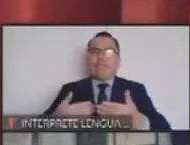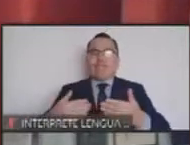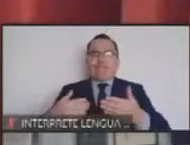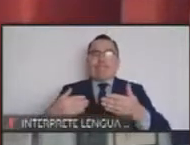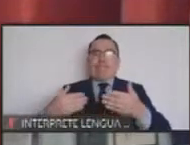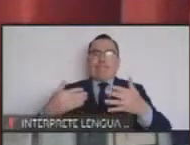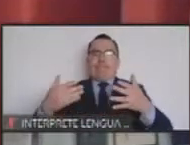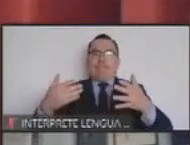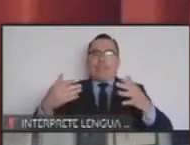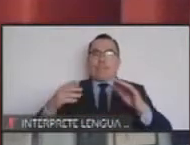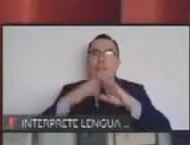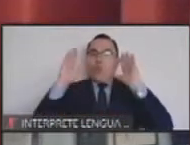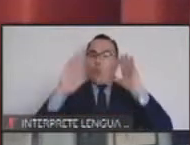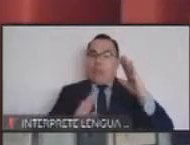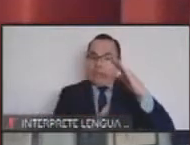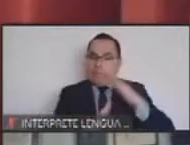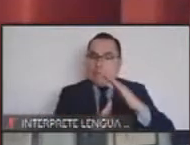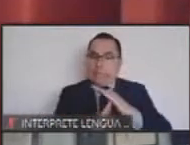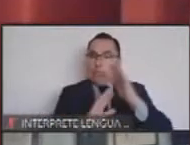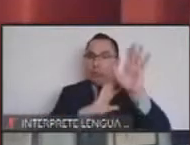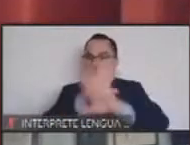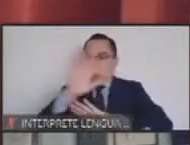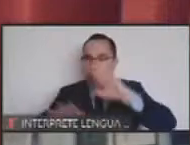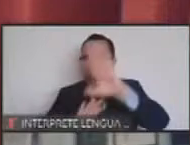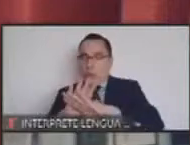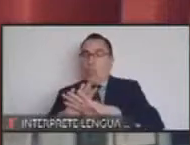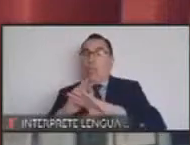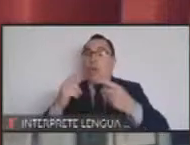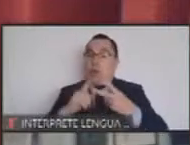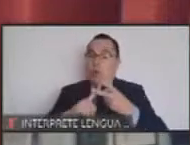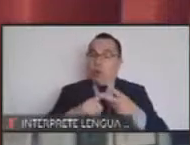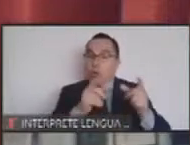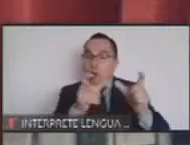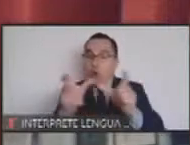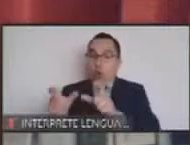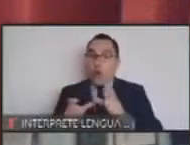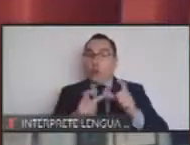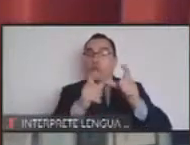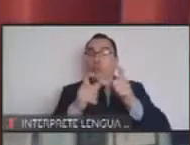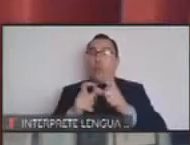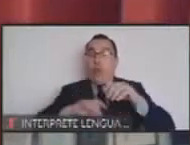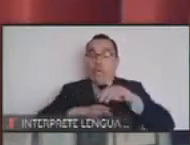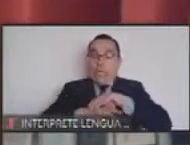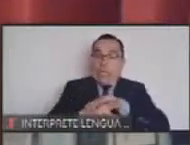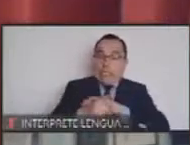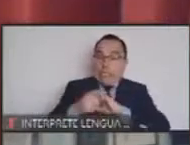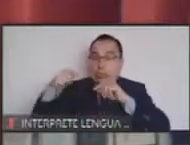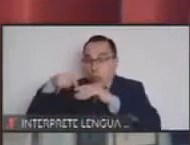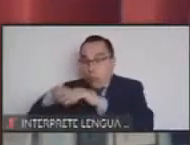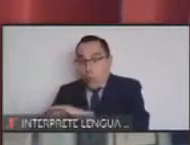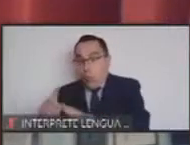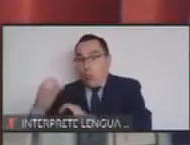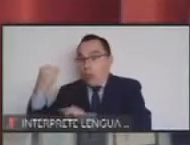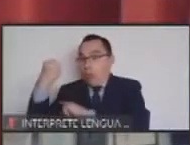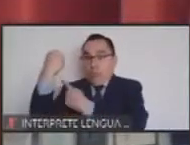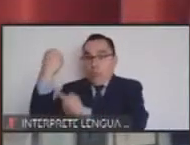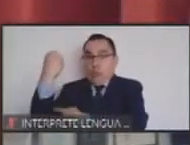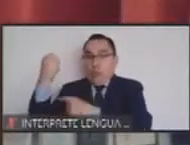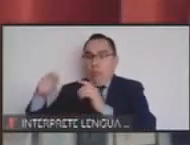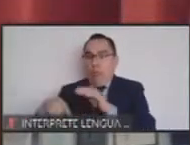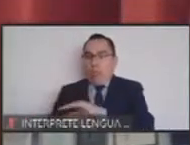la prevención como del control, desde el punto de vista de cualquier acto de corrupción o de desviación de poder que se pudiera